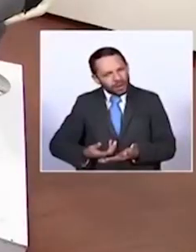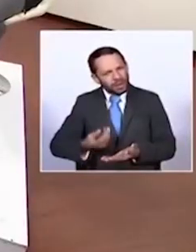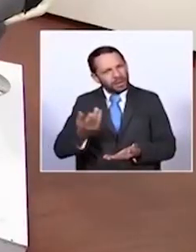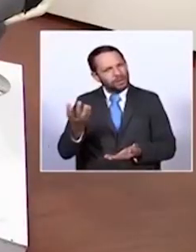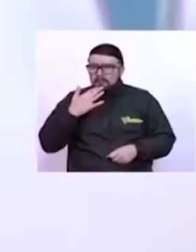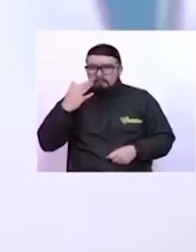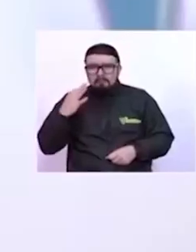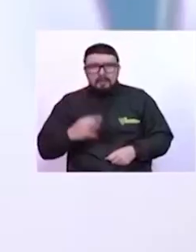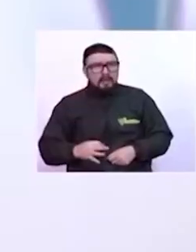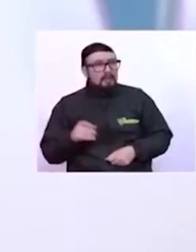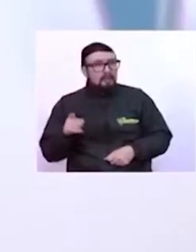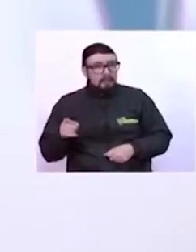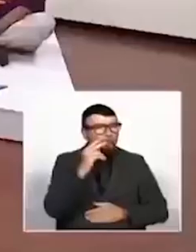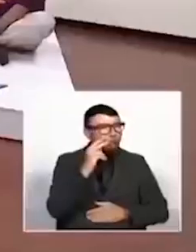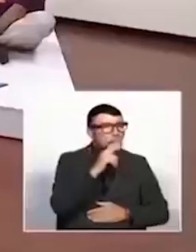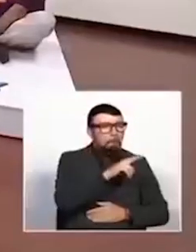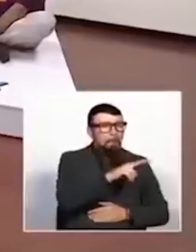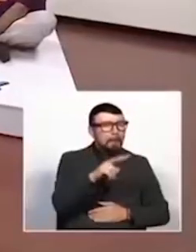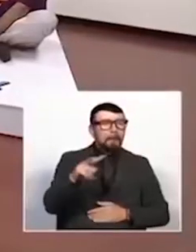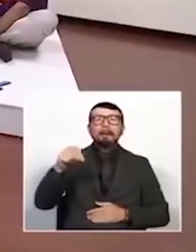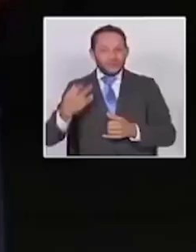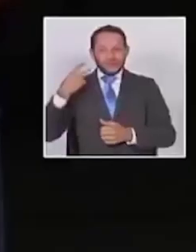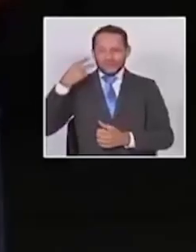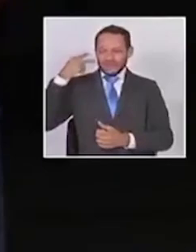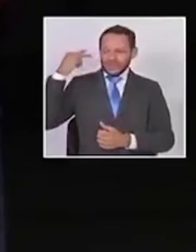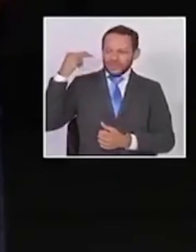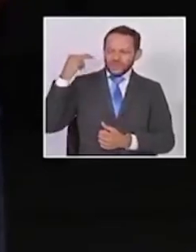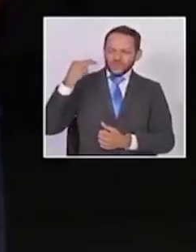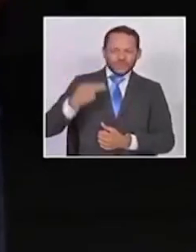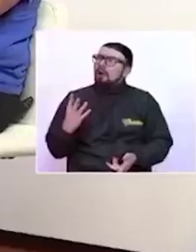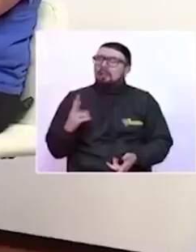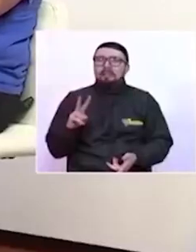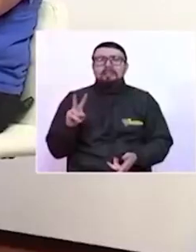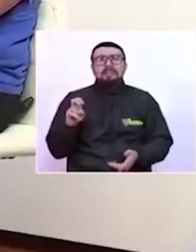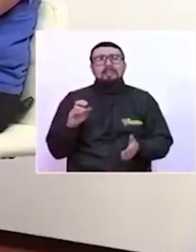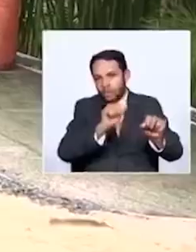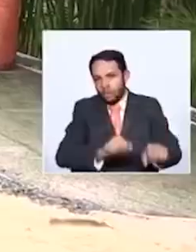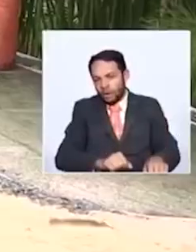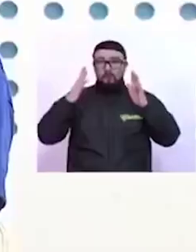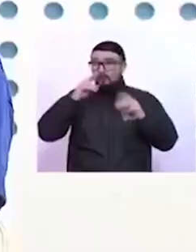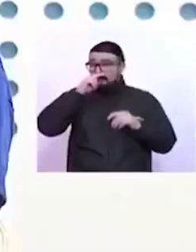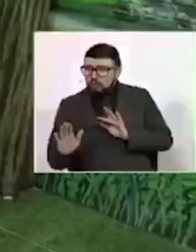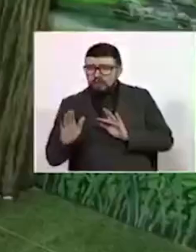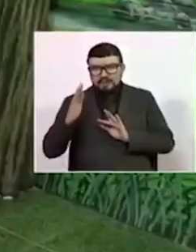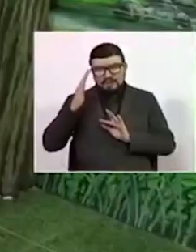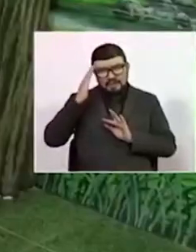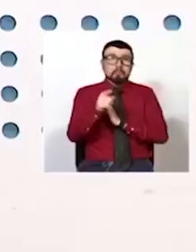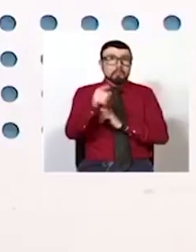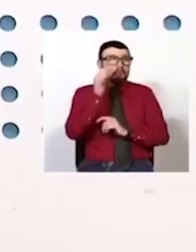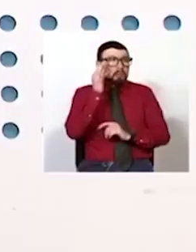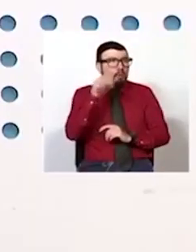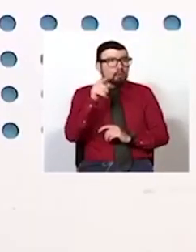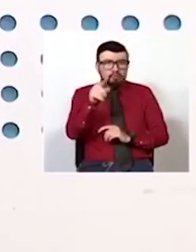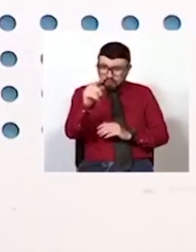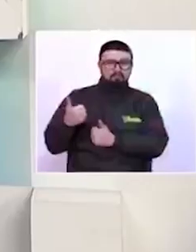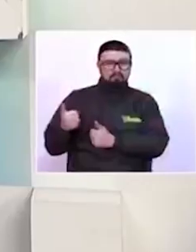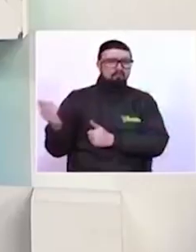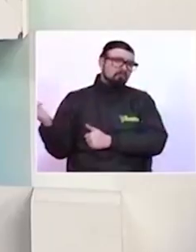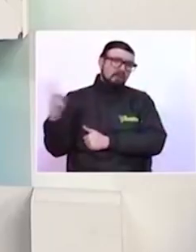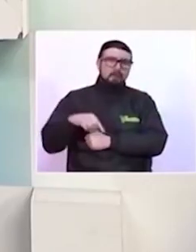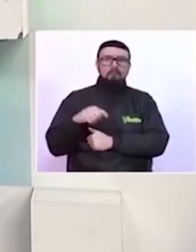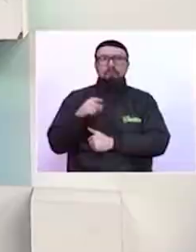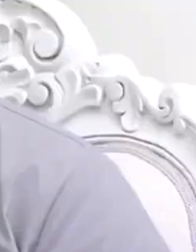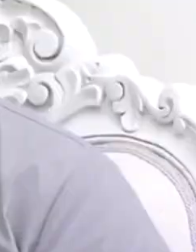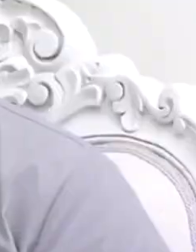para que paso a paso logremos tener mejores estilos de vida. Los invitamos que todos los días le aporten un grano de arena a su